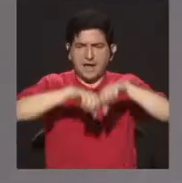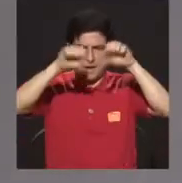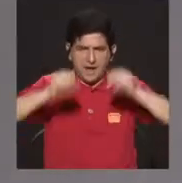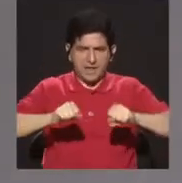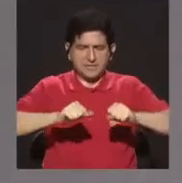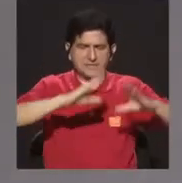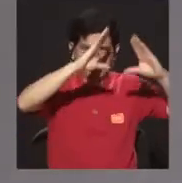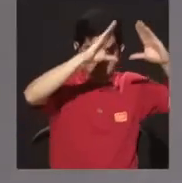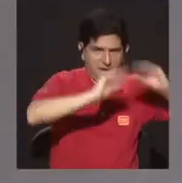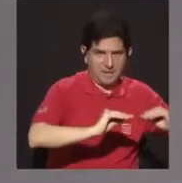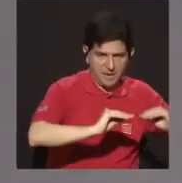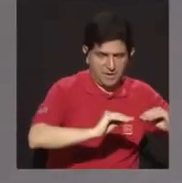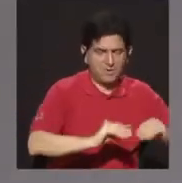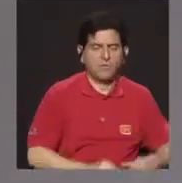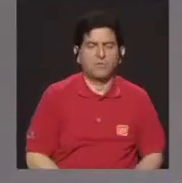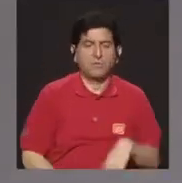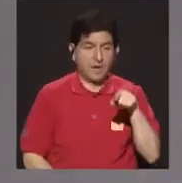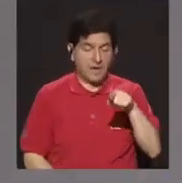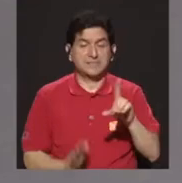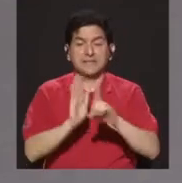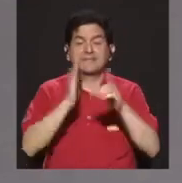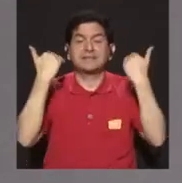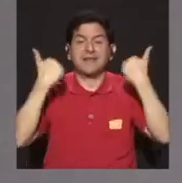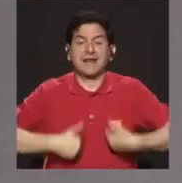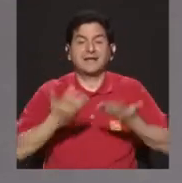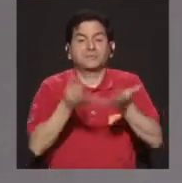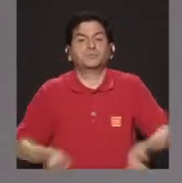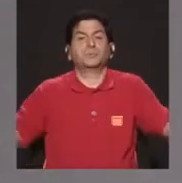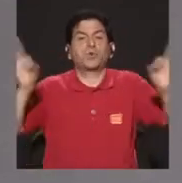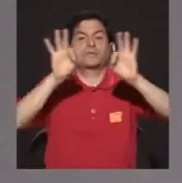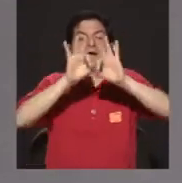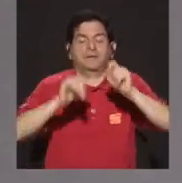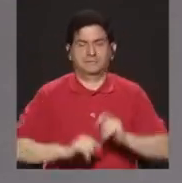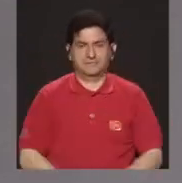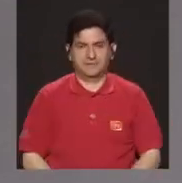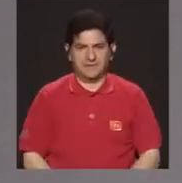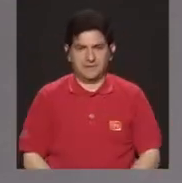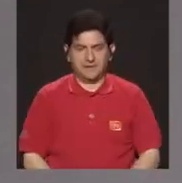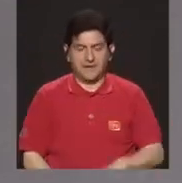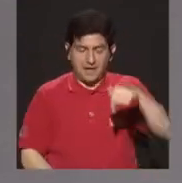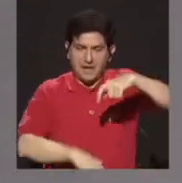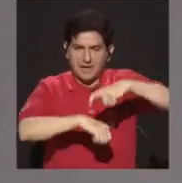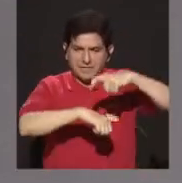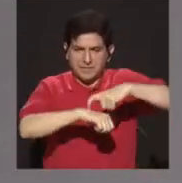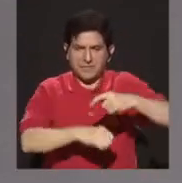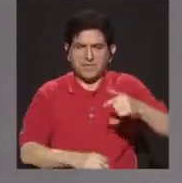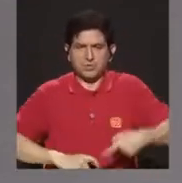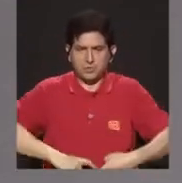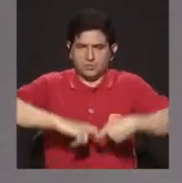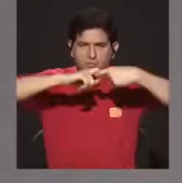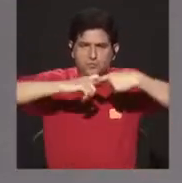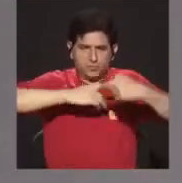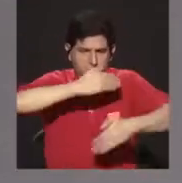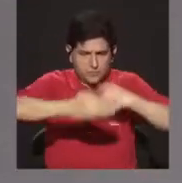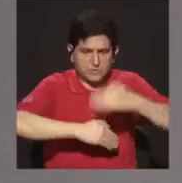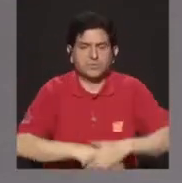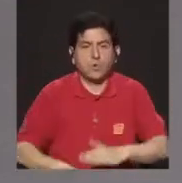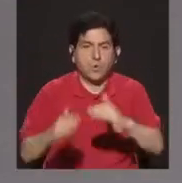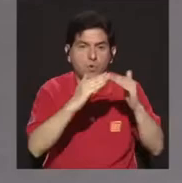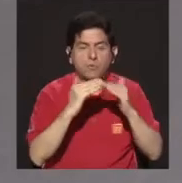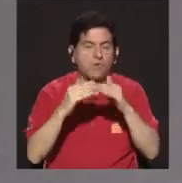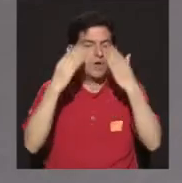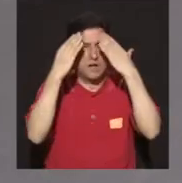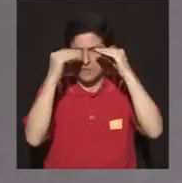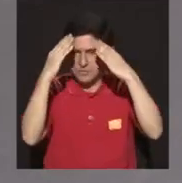hasta es un derecho humano eso es clave y por eso es importante que en este momento se haya suspendido el proceso porque la población no